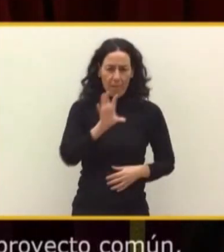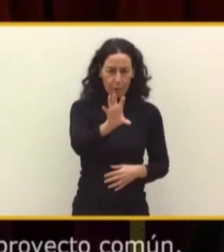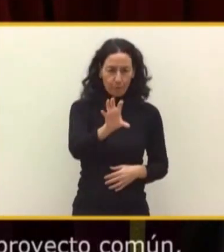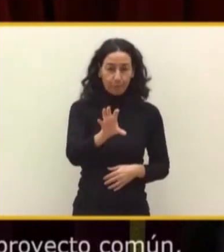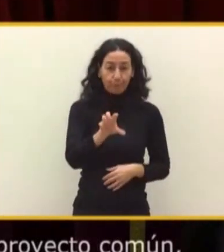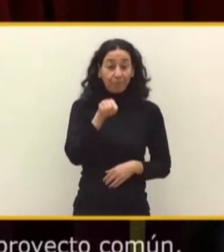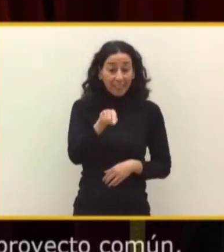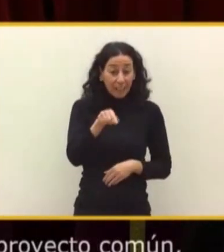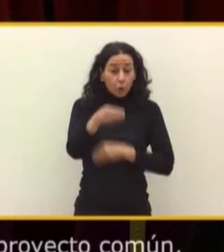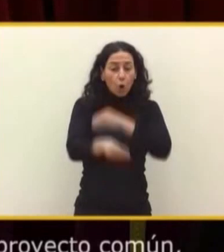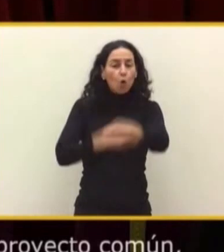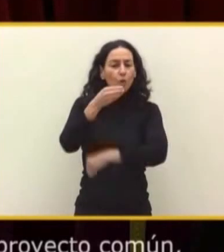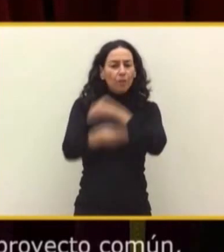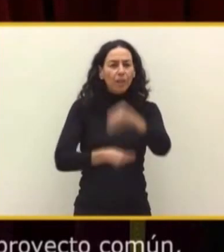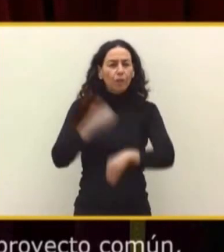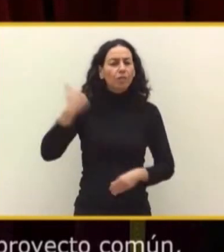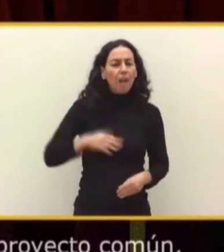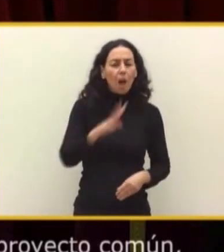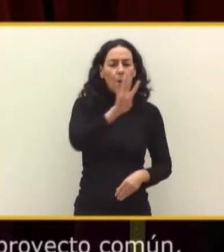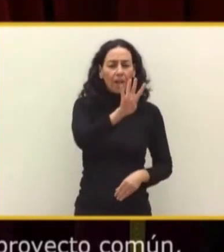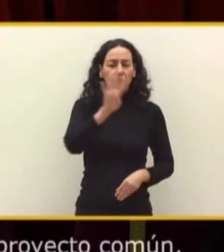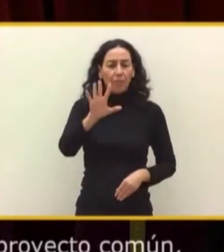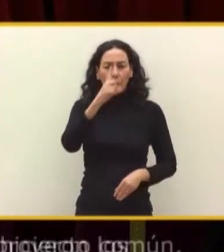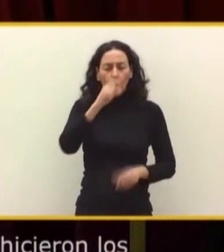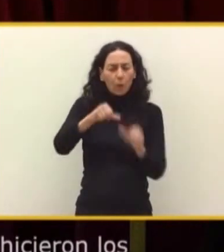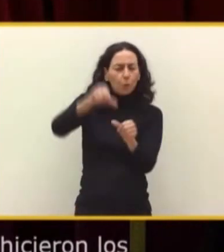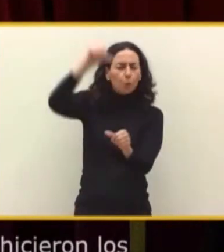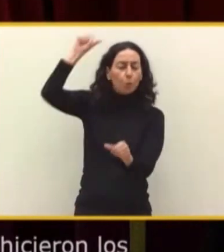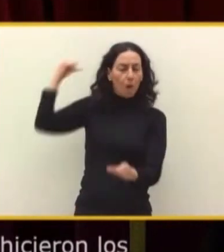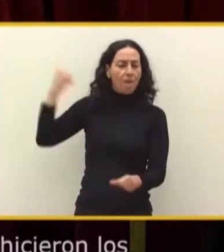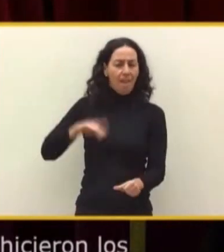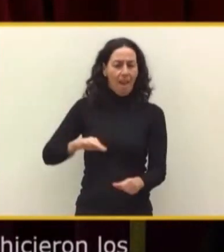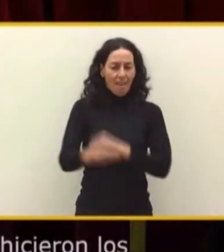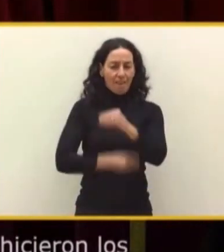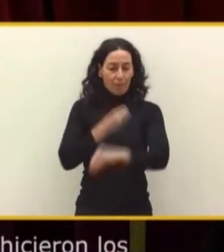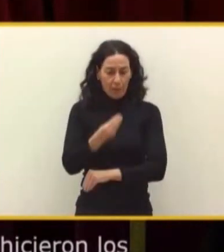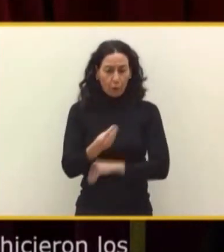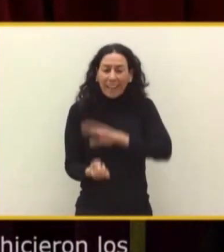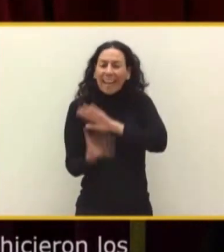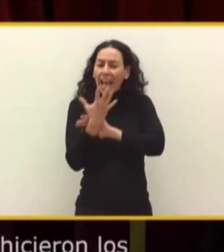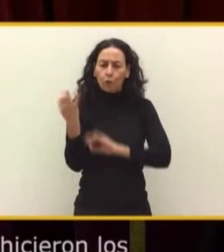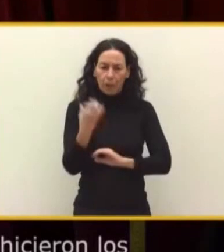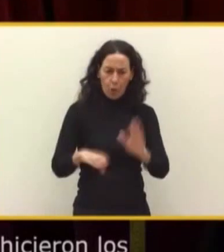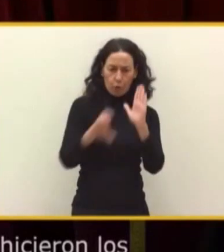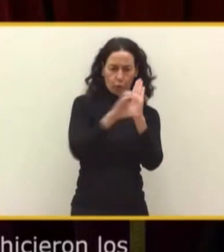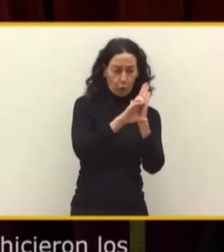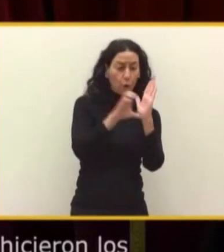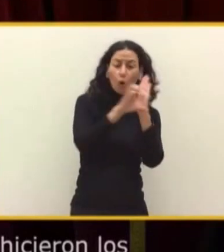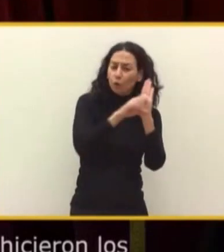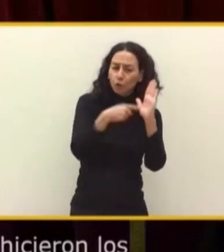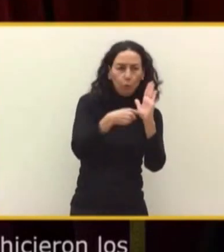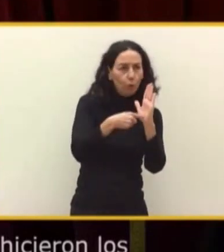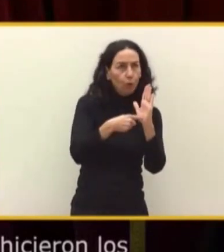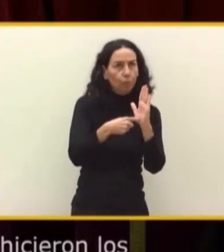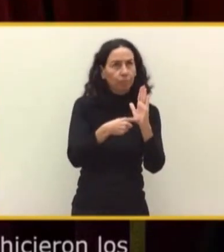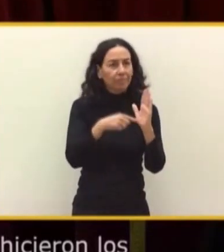Esto fue lo que hicieron los españoles hace 45 años. Nos dejaron una constitución que es el alma de nuestra democracia y